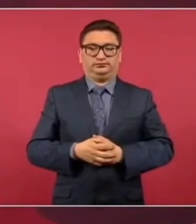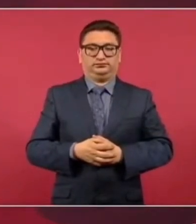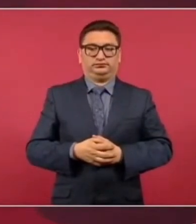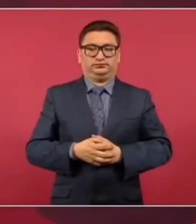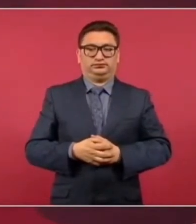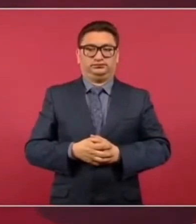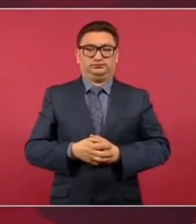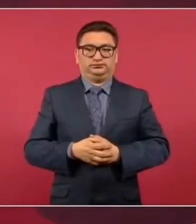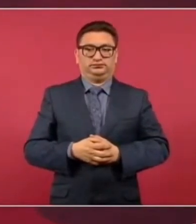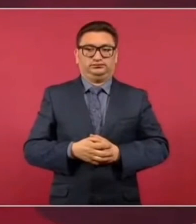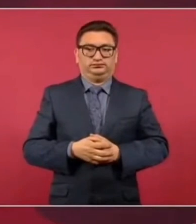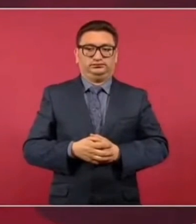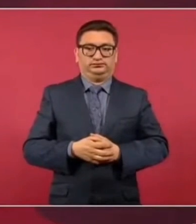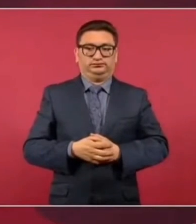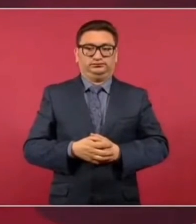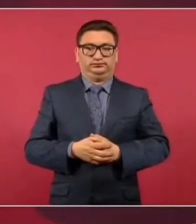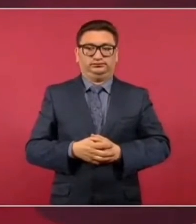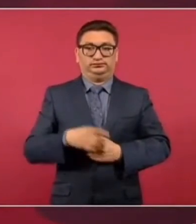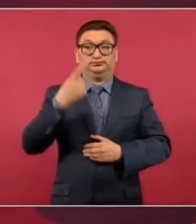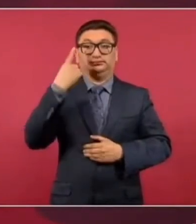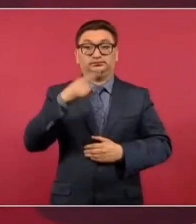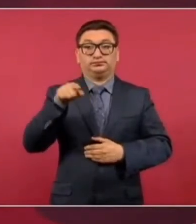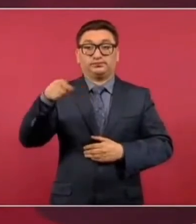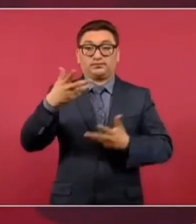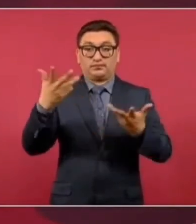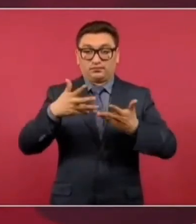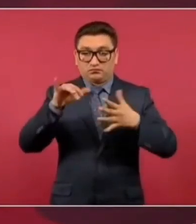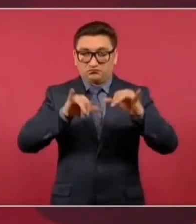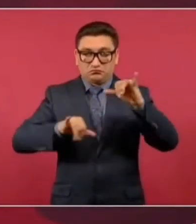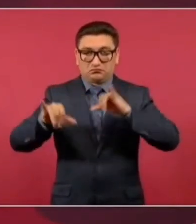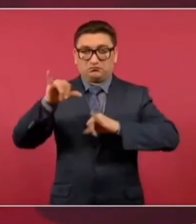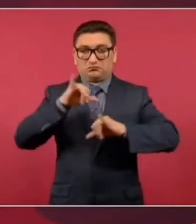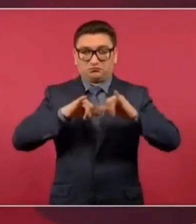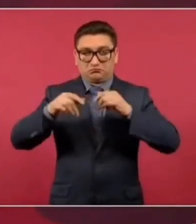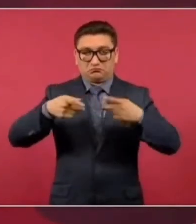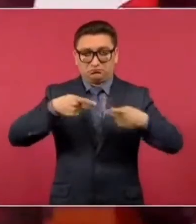a preparar